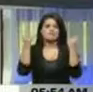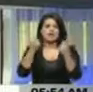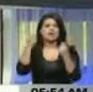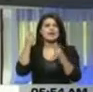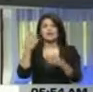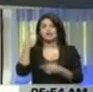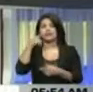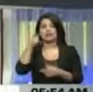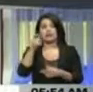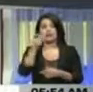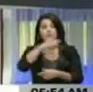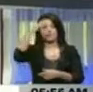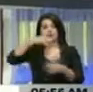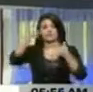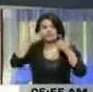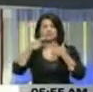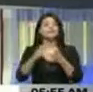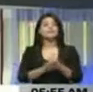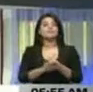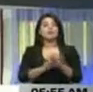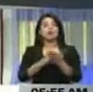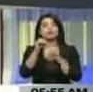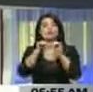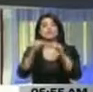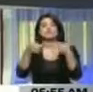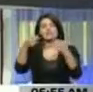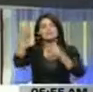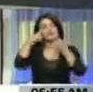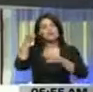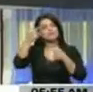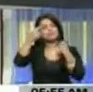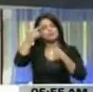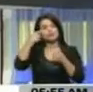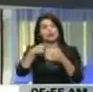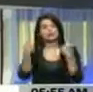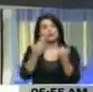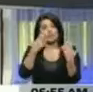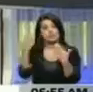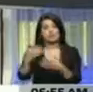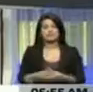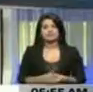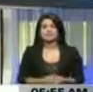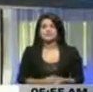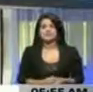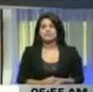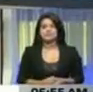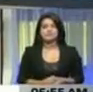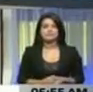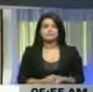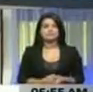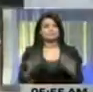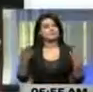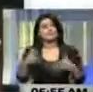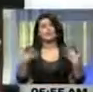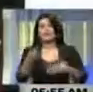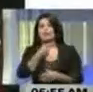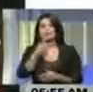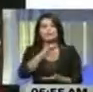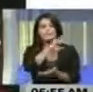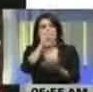del gigante, la última físicamente, porque sigue acompañándonos en cada pensamiento, en cada acción. Veamos. Me da mucho gusto estar aquí de